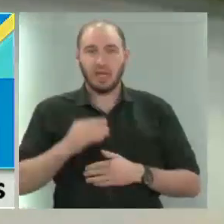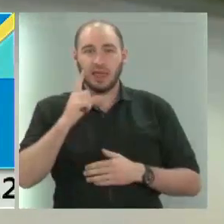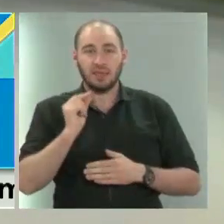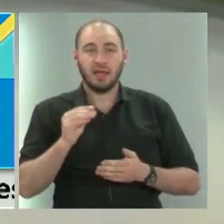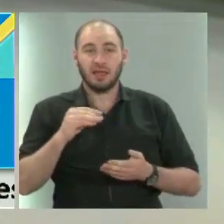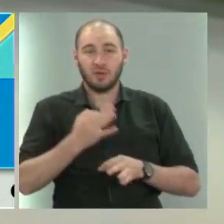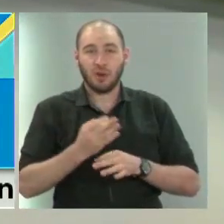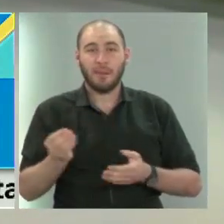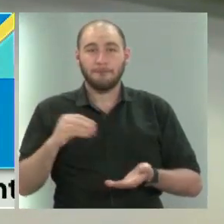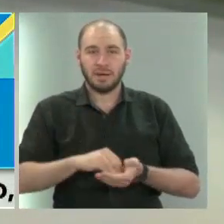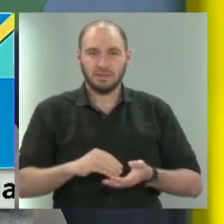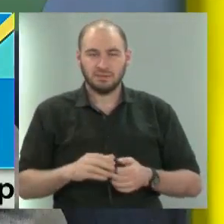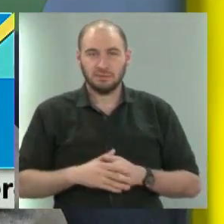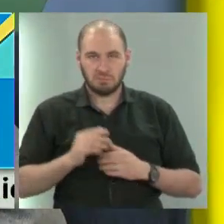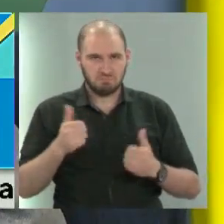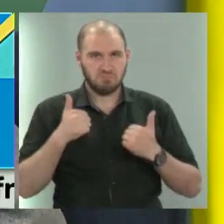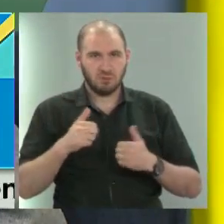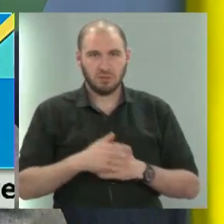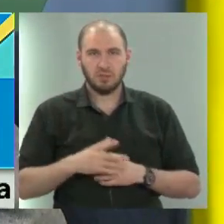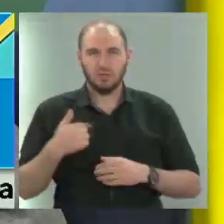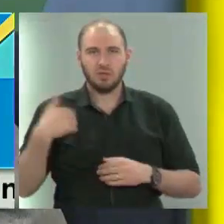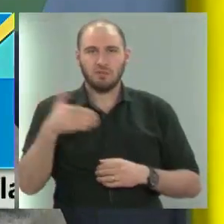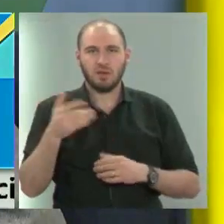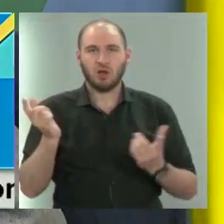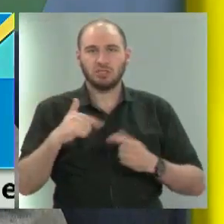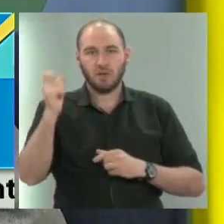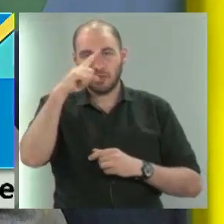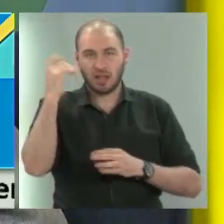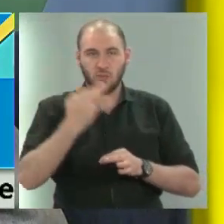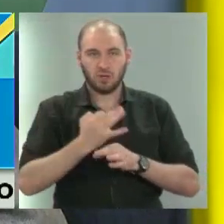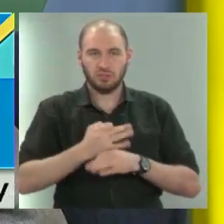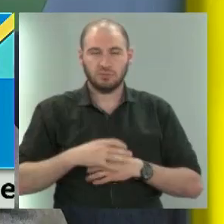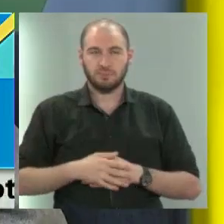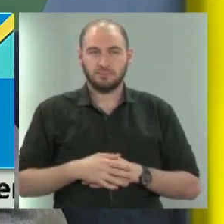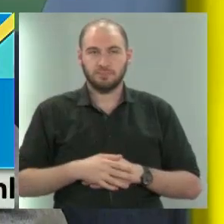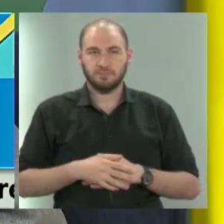días de escolaridad es muy bueno. Yo participé del Consejo Federal de Educación